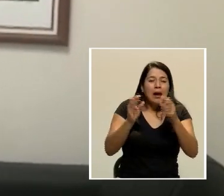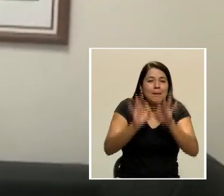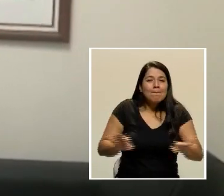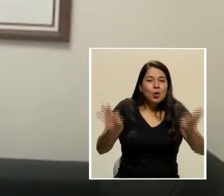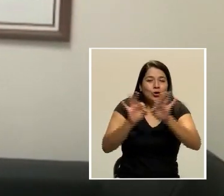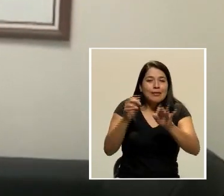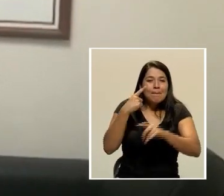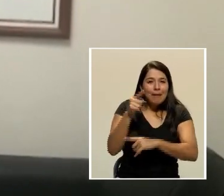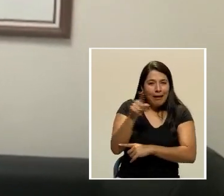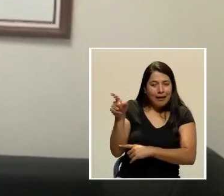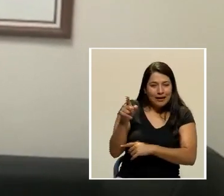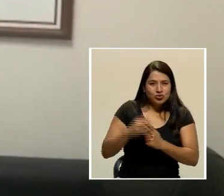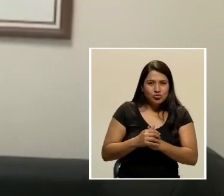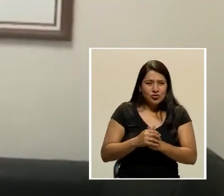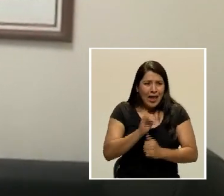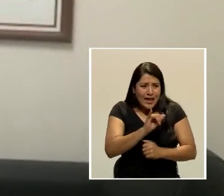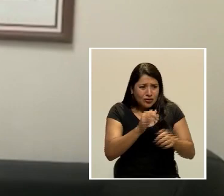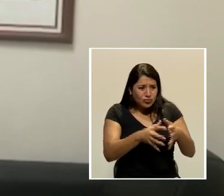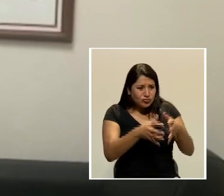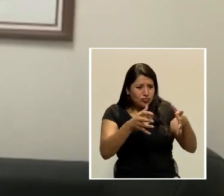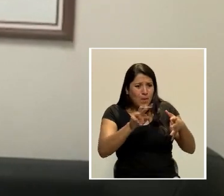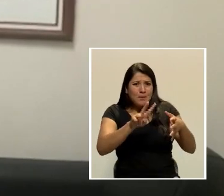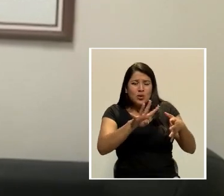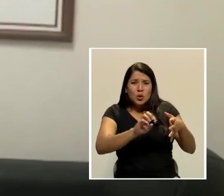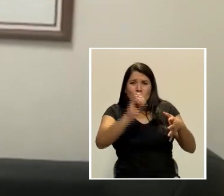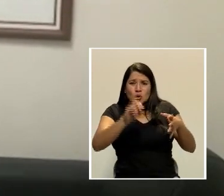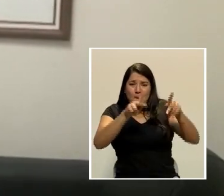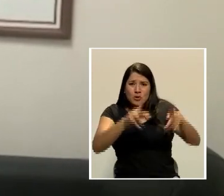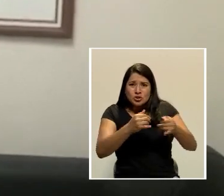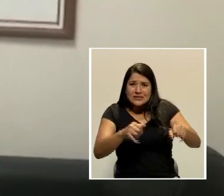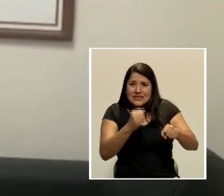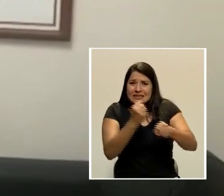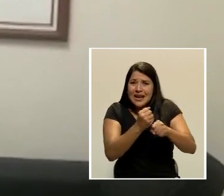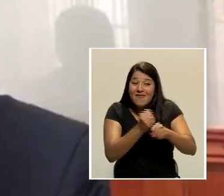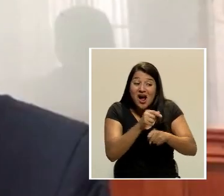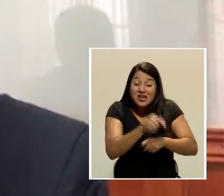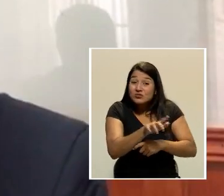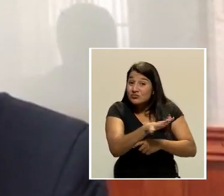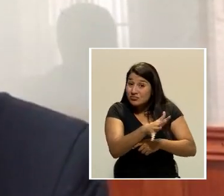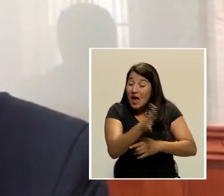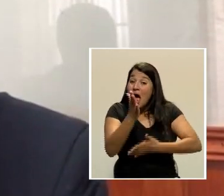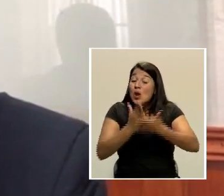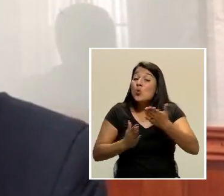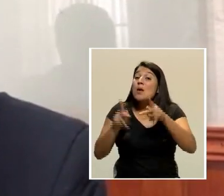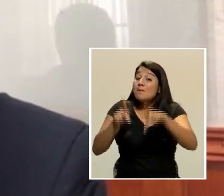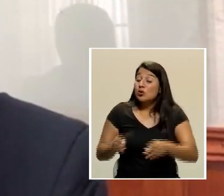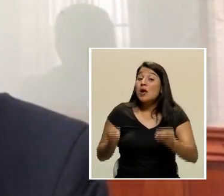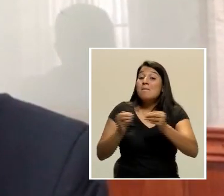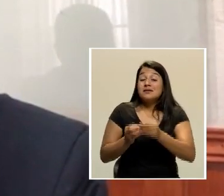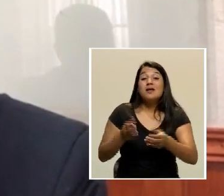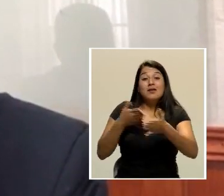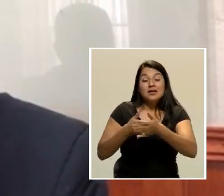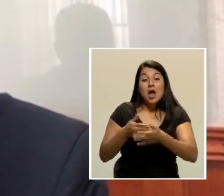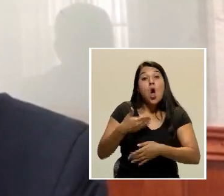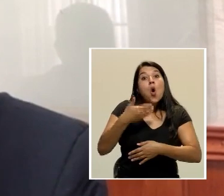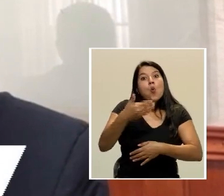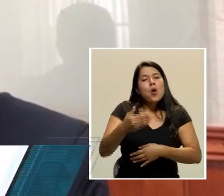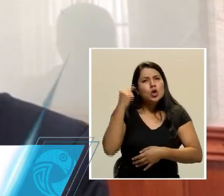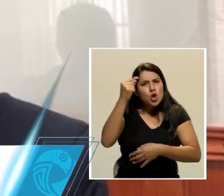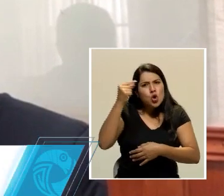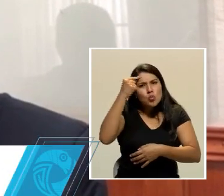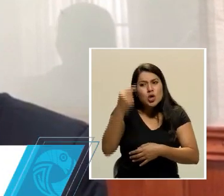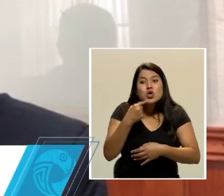en una agenda de reactivación económica que está detenida, que no ha sido prioridad para el gobierno, porque realmente creo que